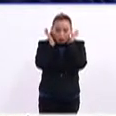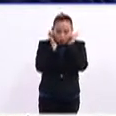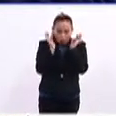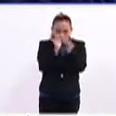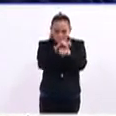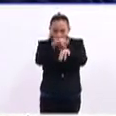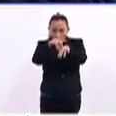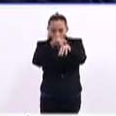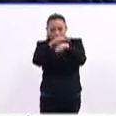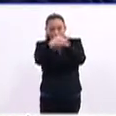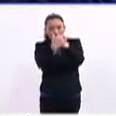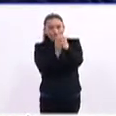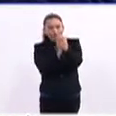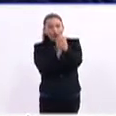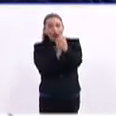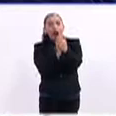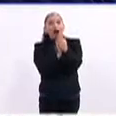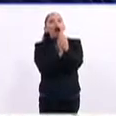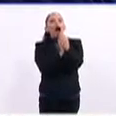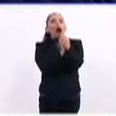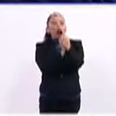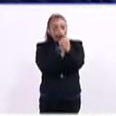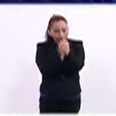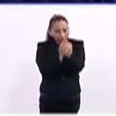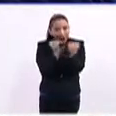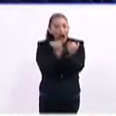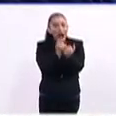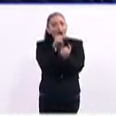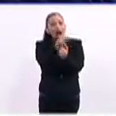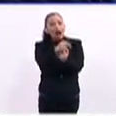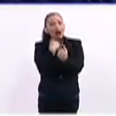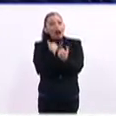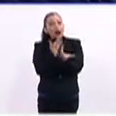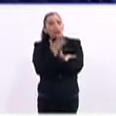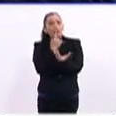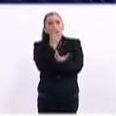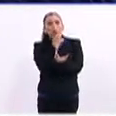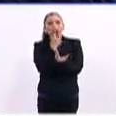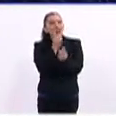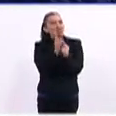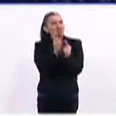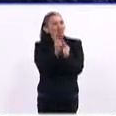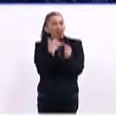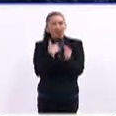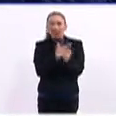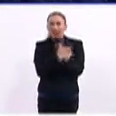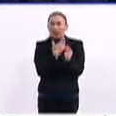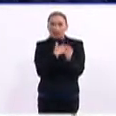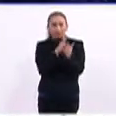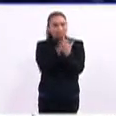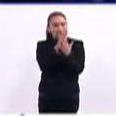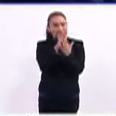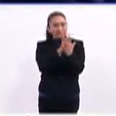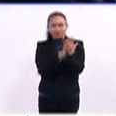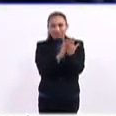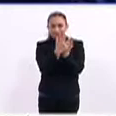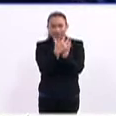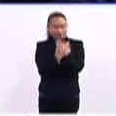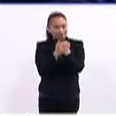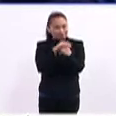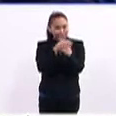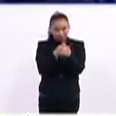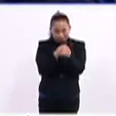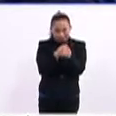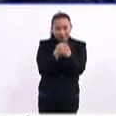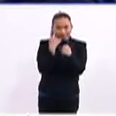oídos, y entonces se dan cuenta que tienen algo donde debería estar la boca. Cuando ya recorren eso